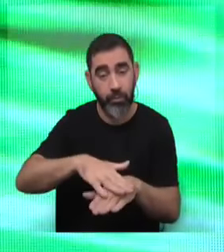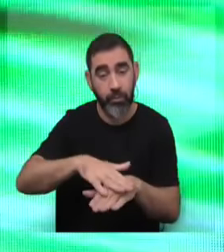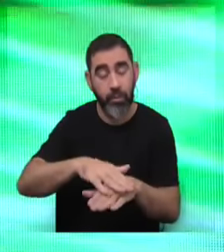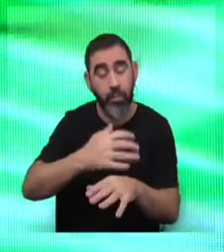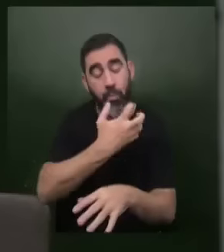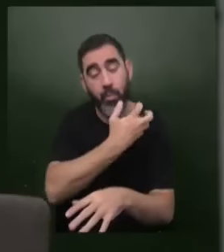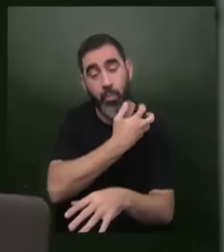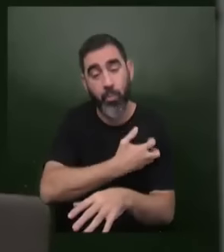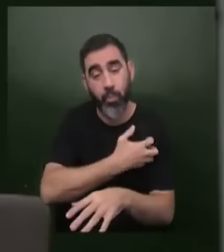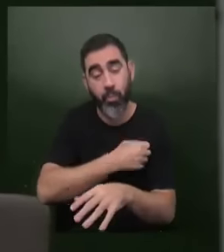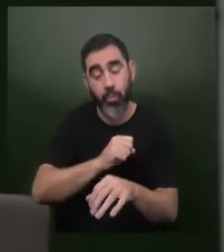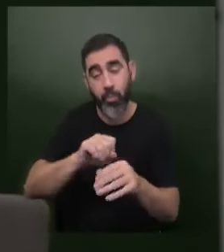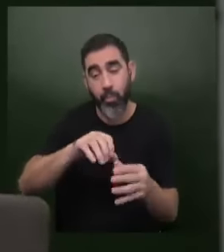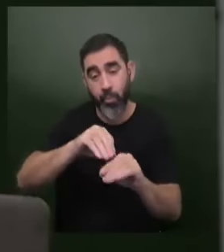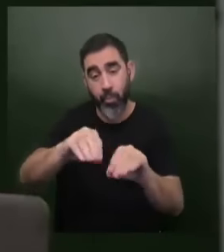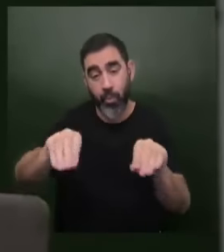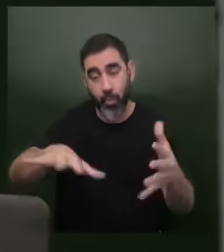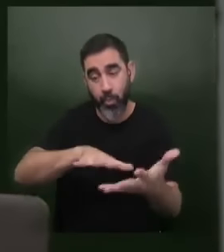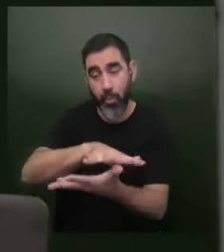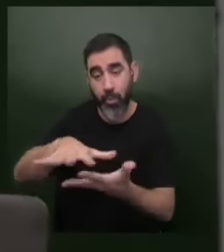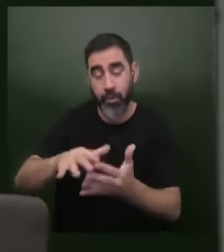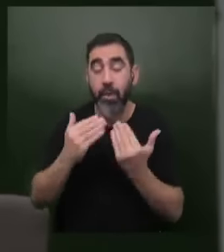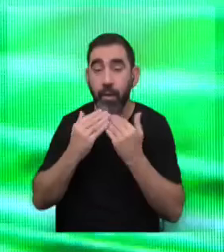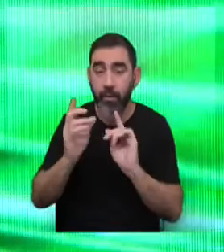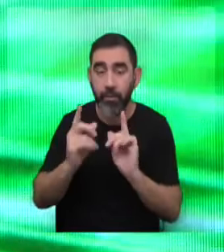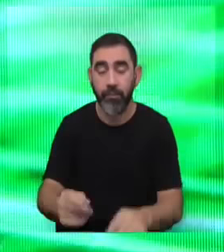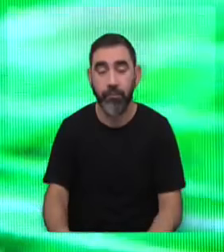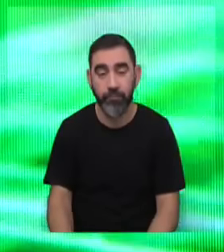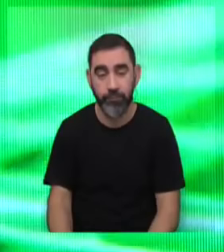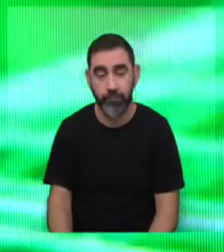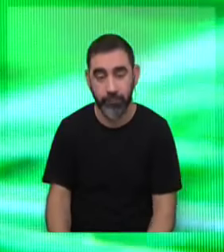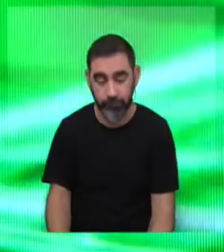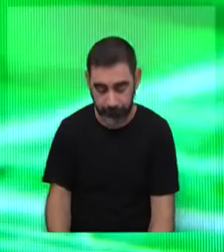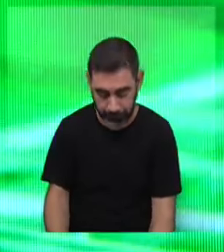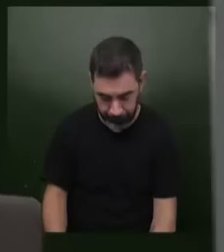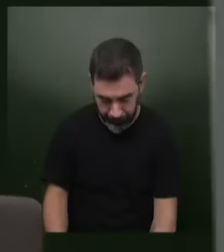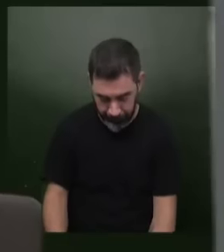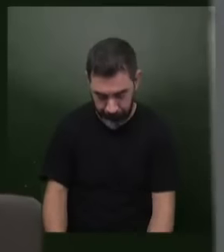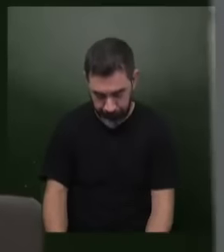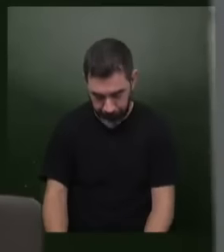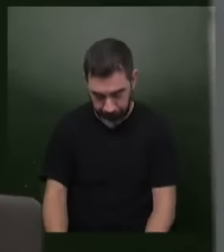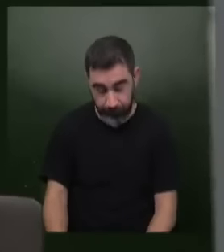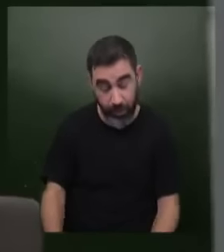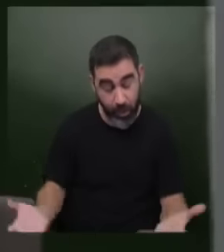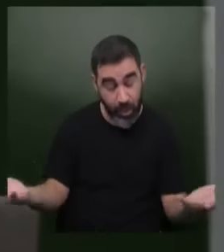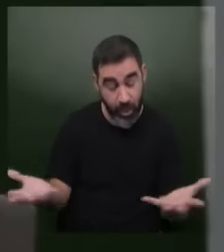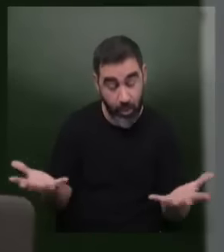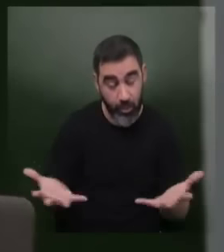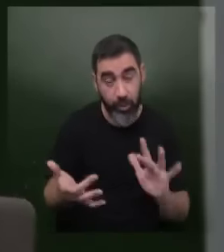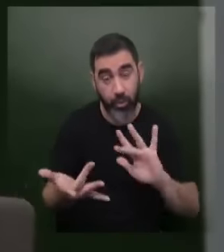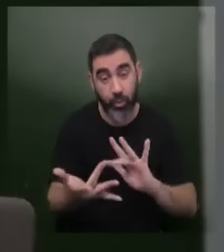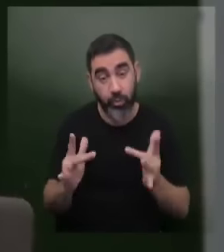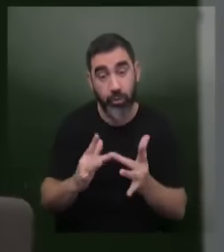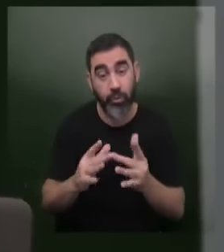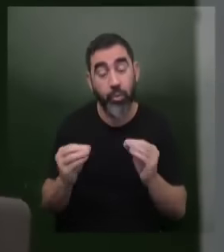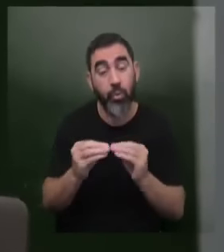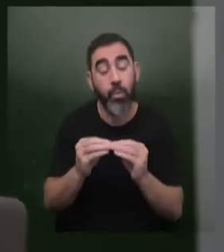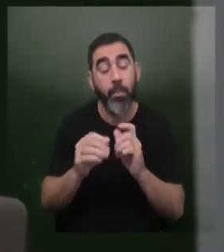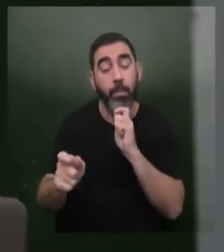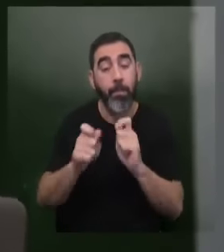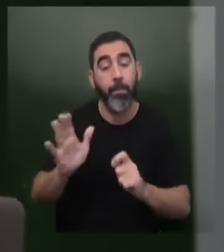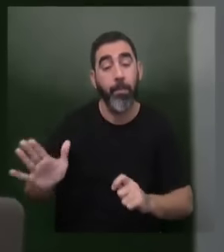pobreza en los territorios Así que también le le agradecemos un honor Muchísimas gracias bien Nosotros ahora vamos a tomar contacto con nuestra